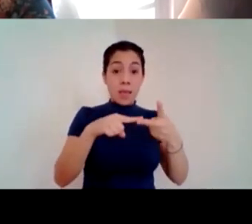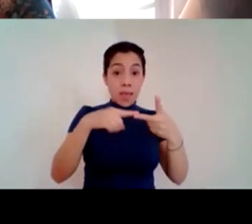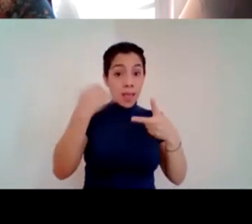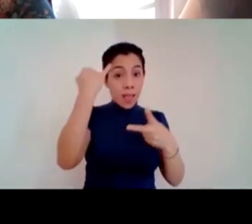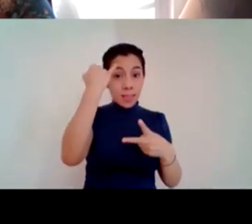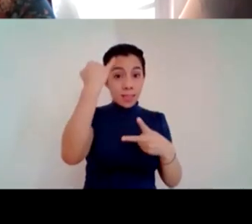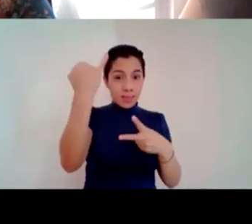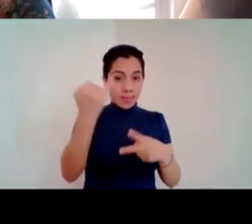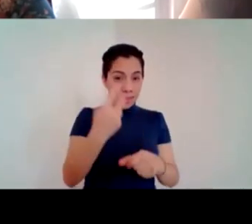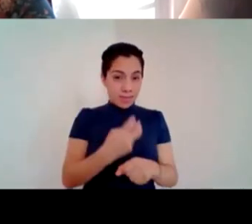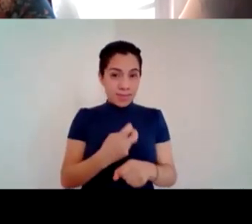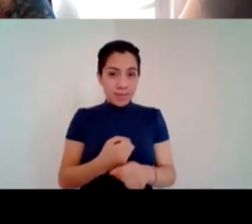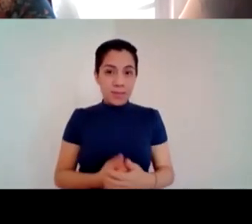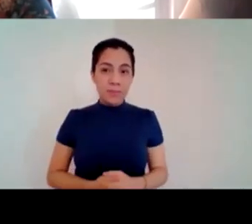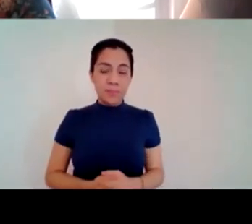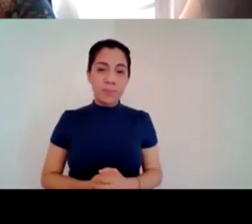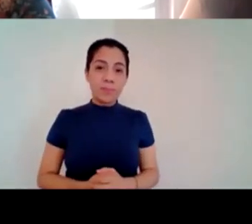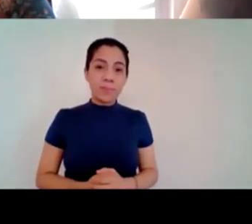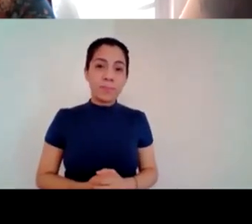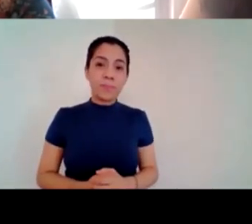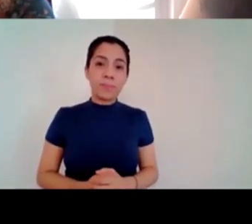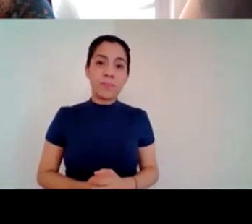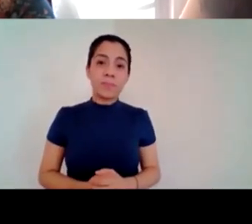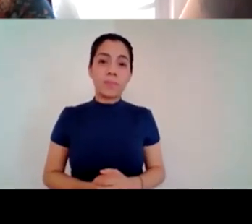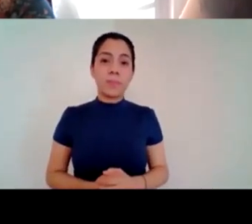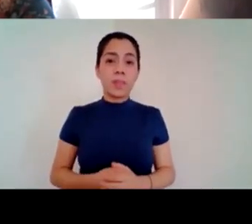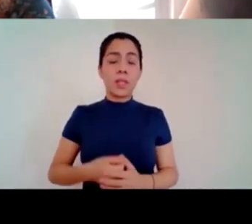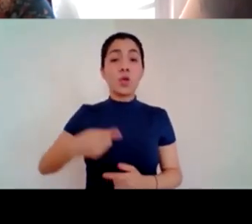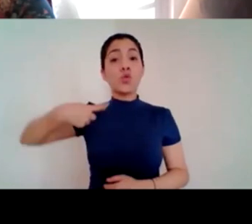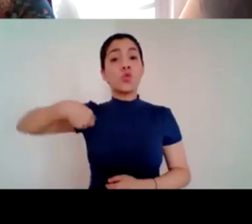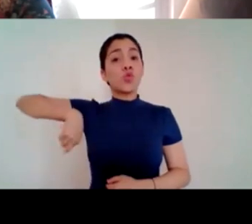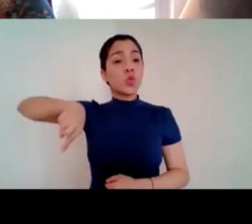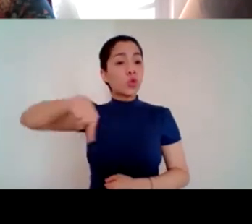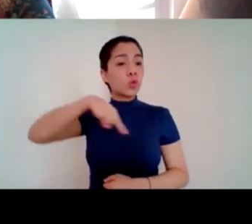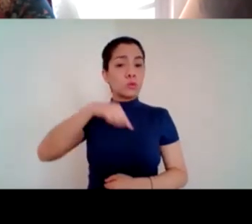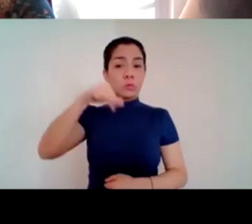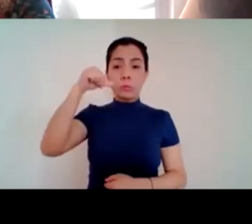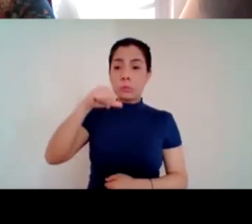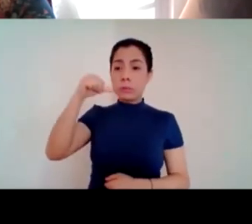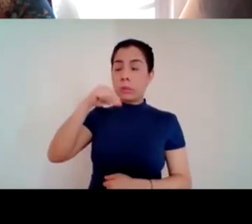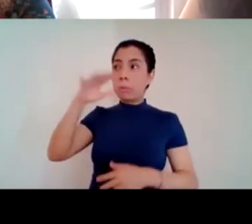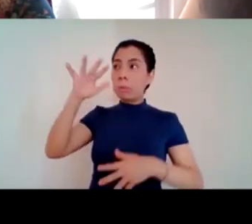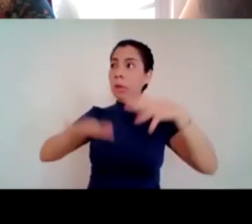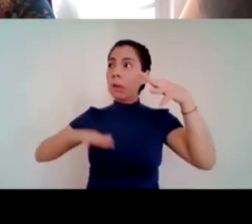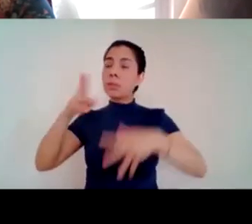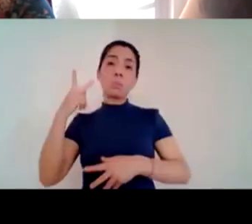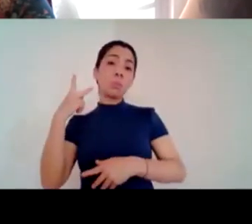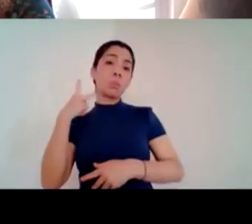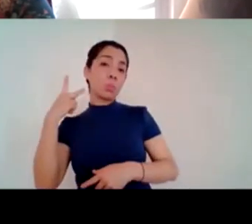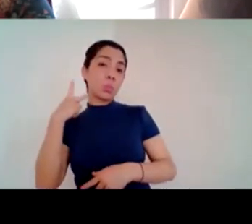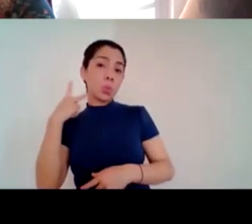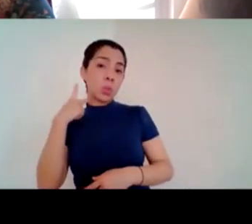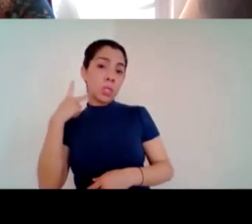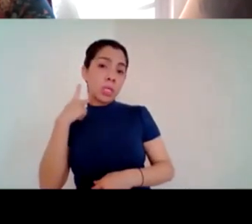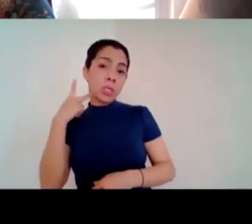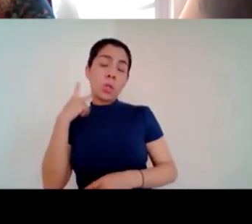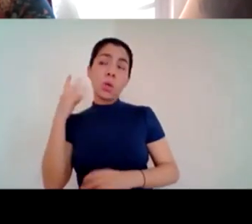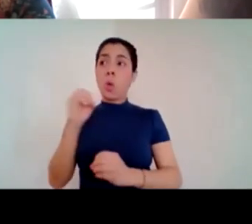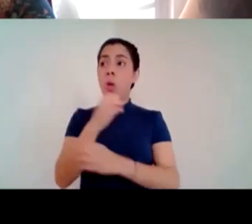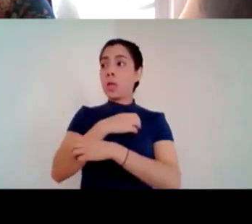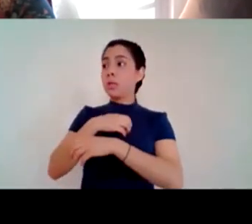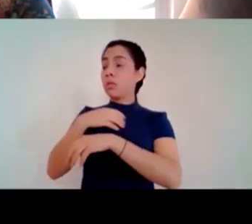estamos bajo el imperativo ético y político de criar cuidar y